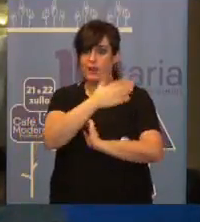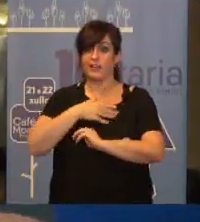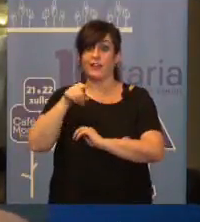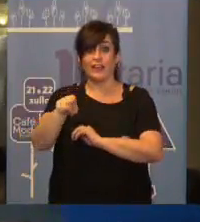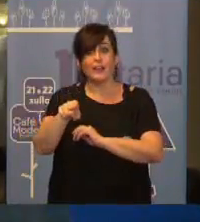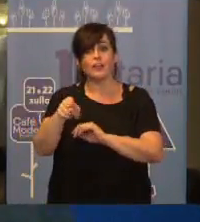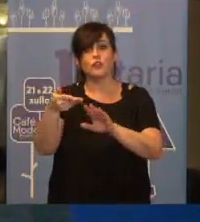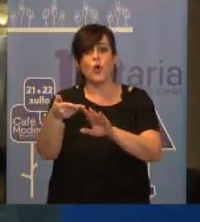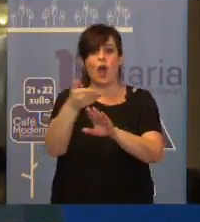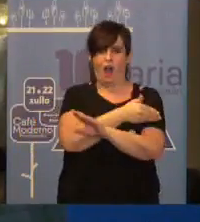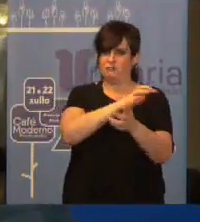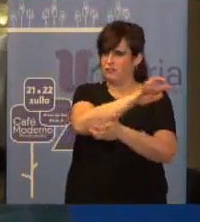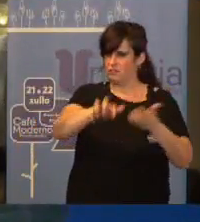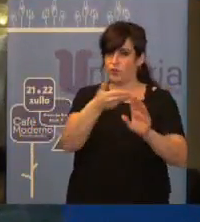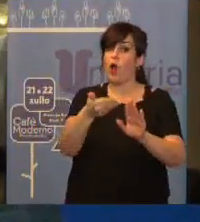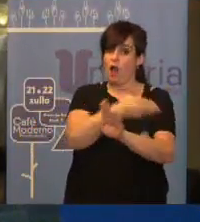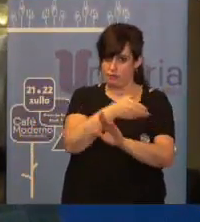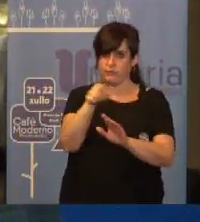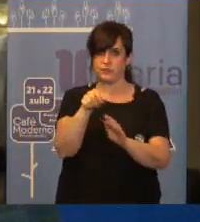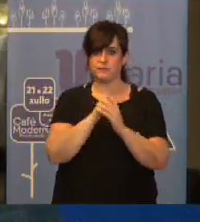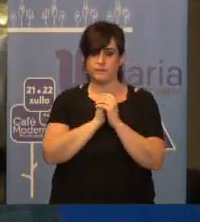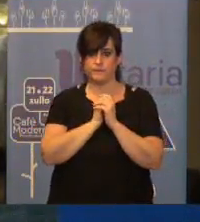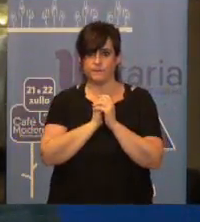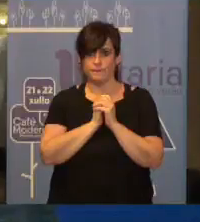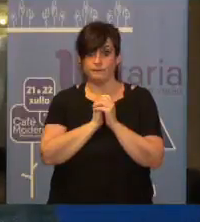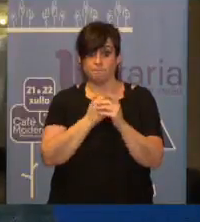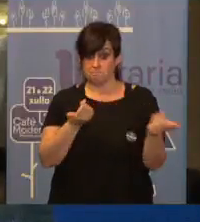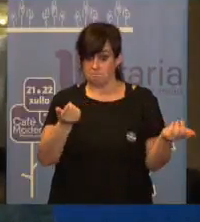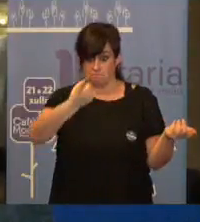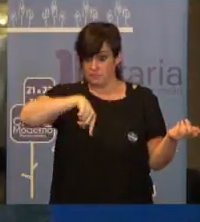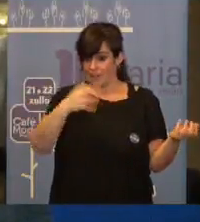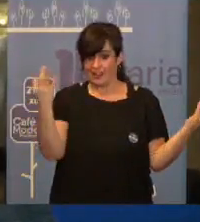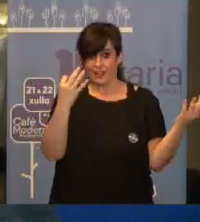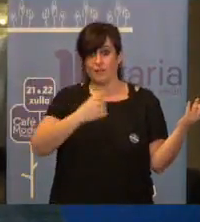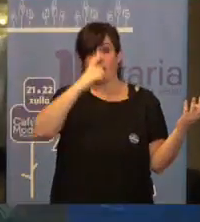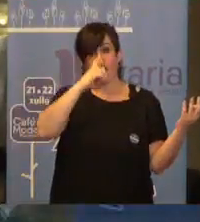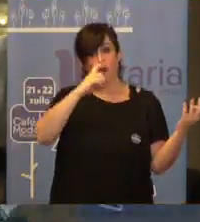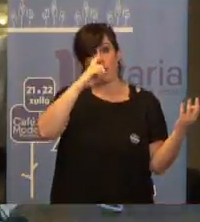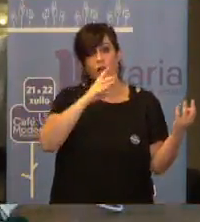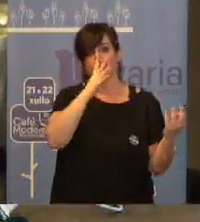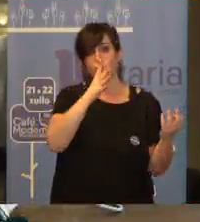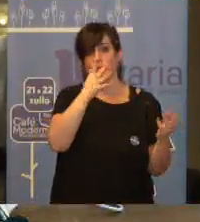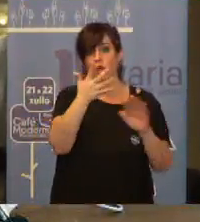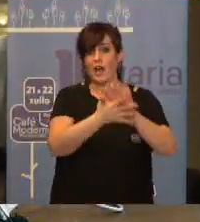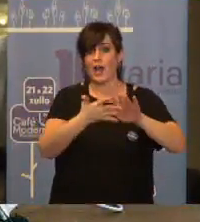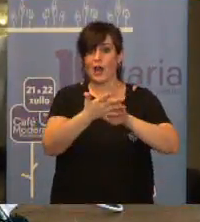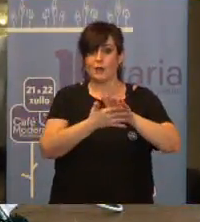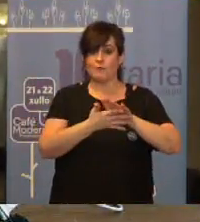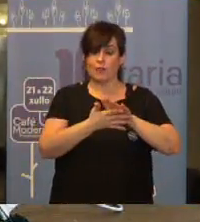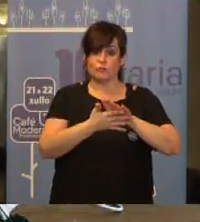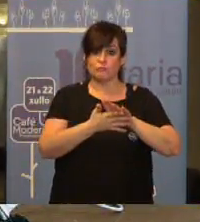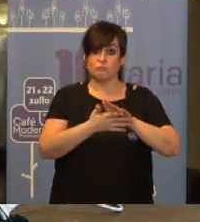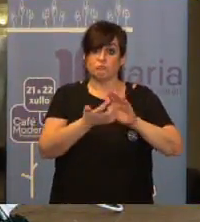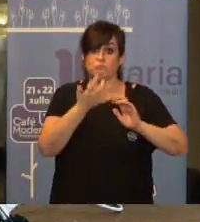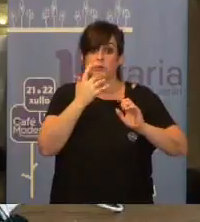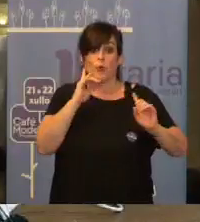da subprime e todo isto, non? Hai que recordar, falando do que se pode e non se pode facer cando está no